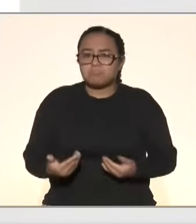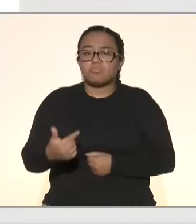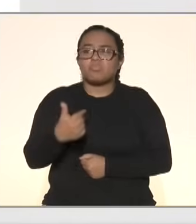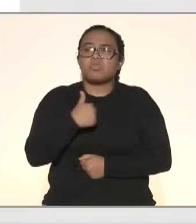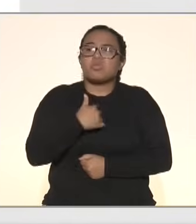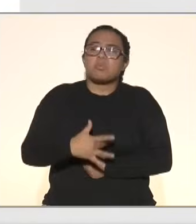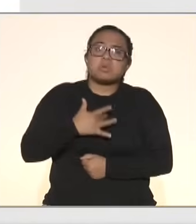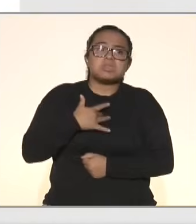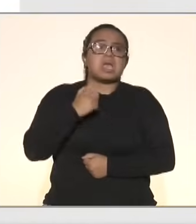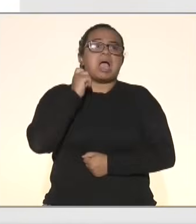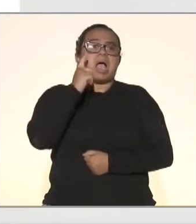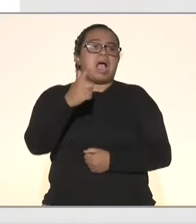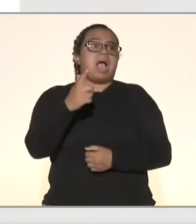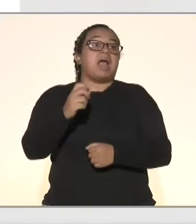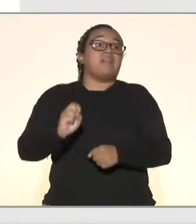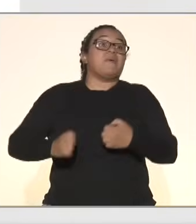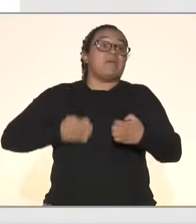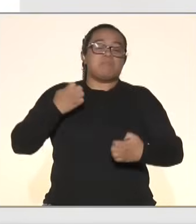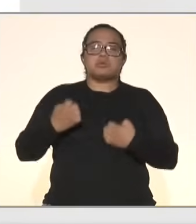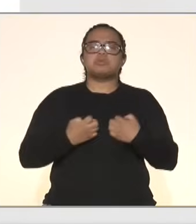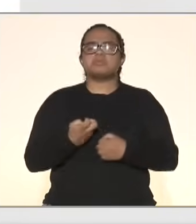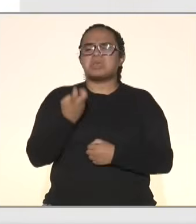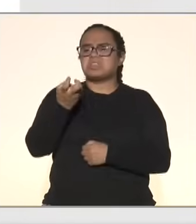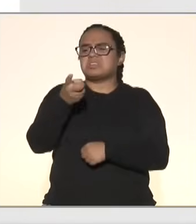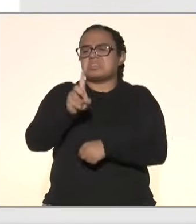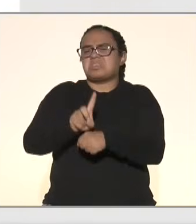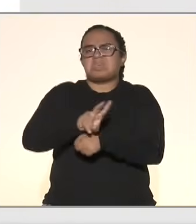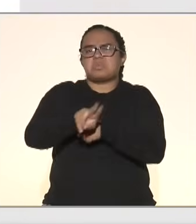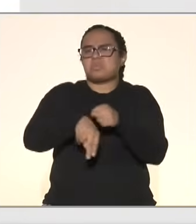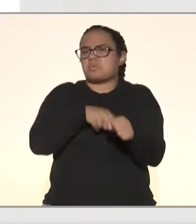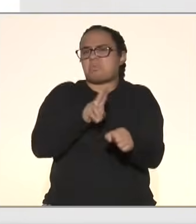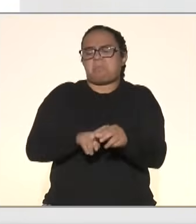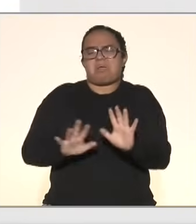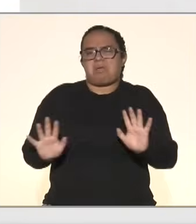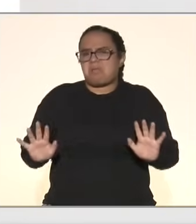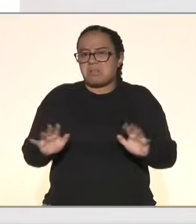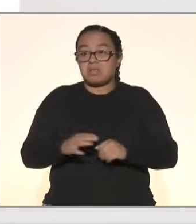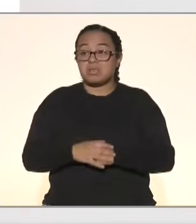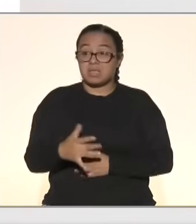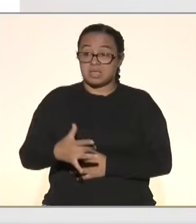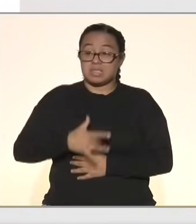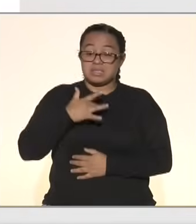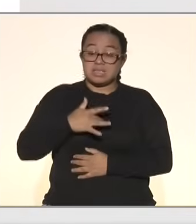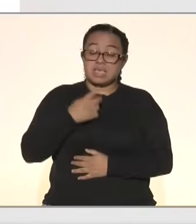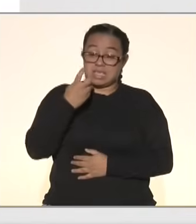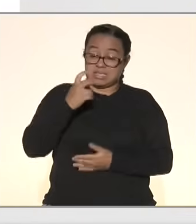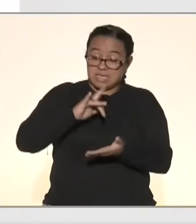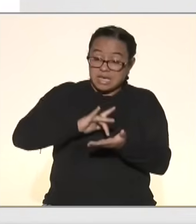generan ninguna emoción. Para mí son días normales, como cualquier otro. El sentimiento de